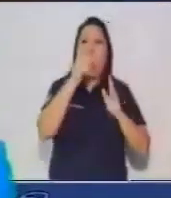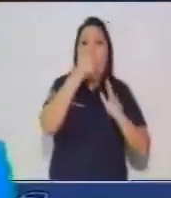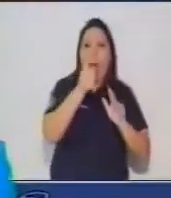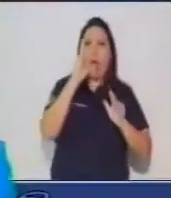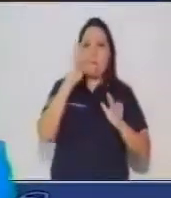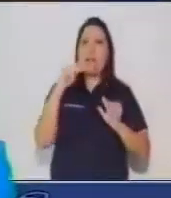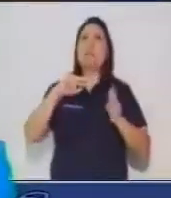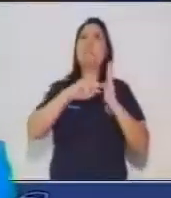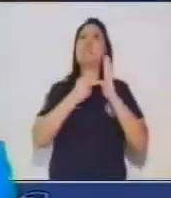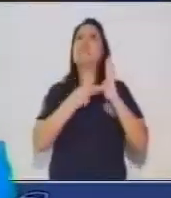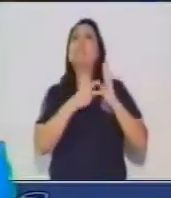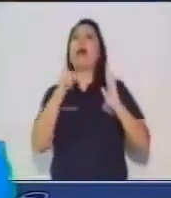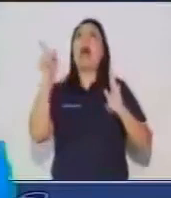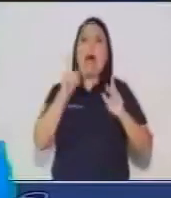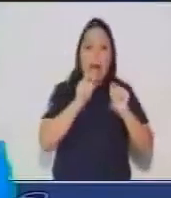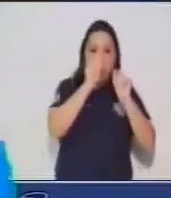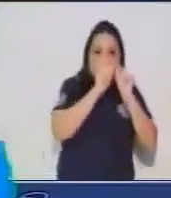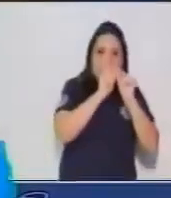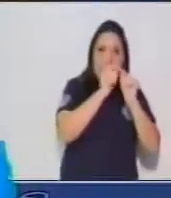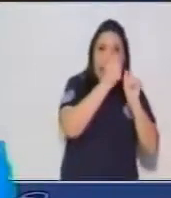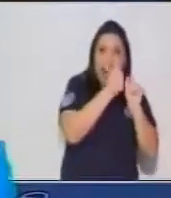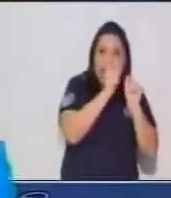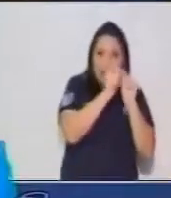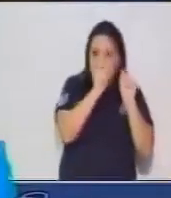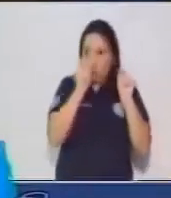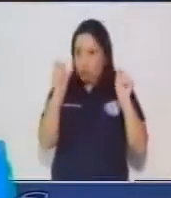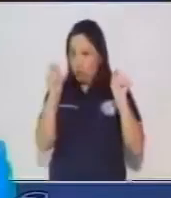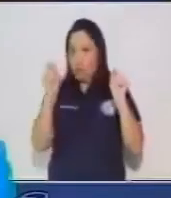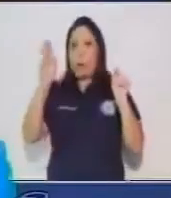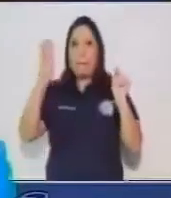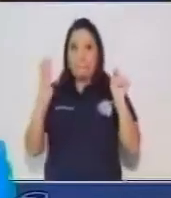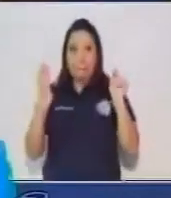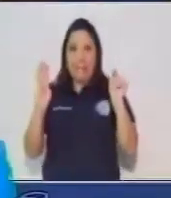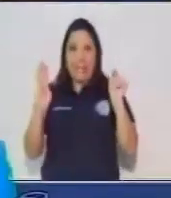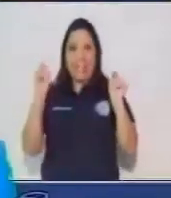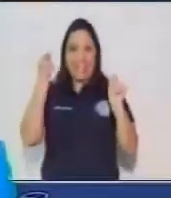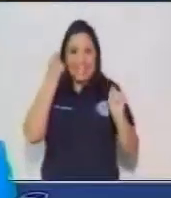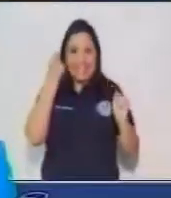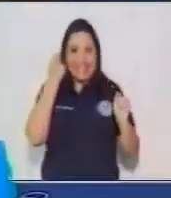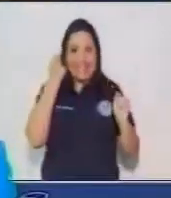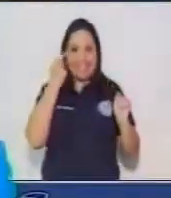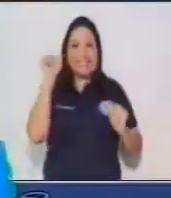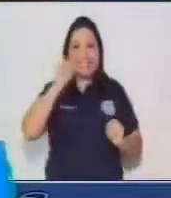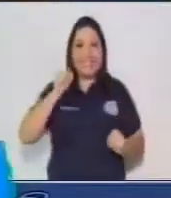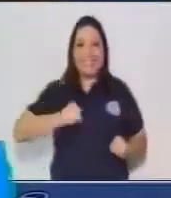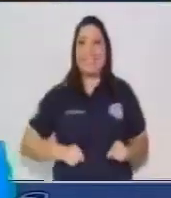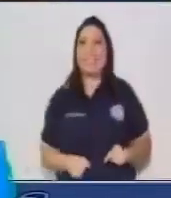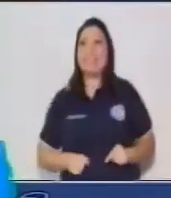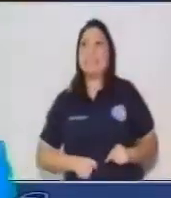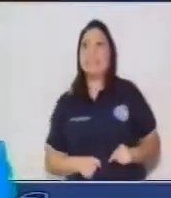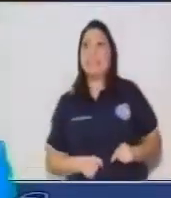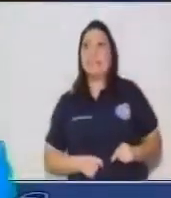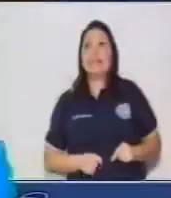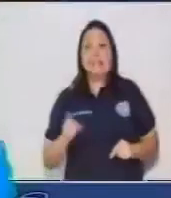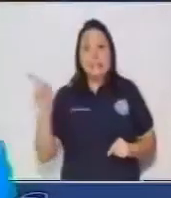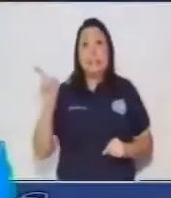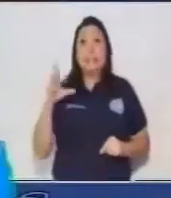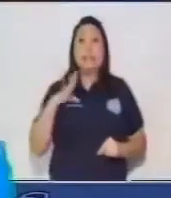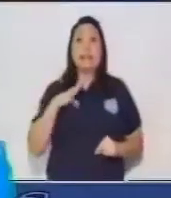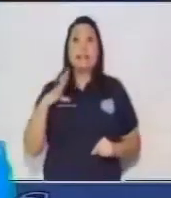nos indique, ¿verdad?, cuando la escribimos así nos va a indicar que